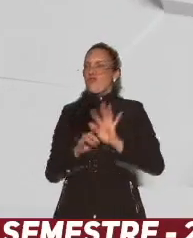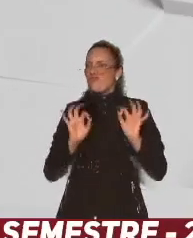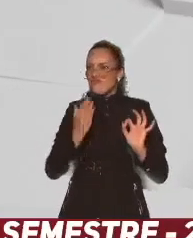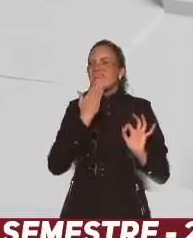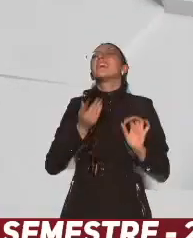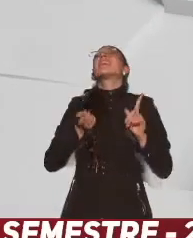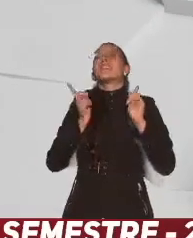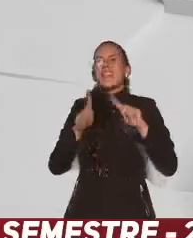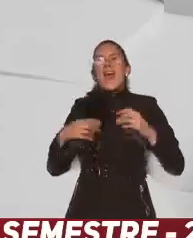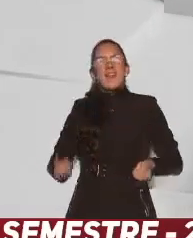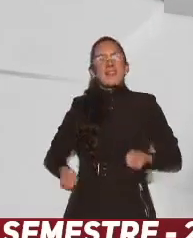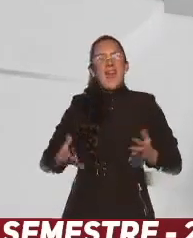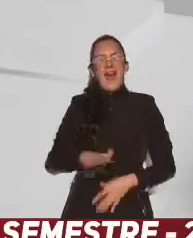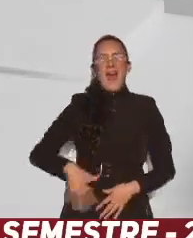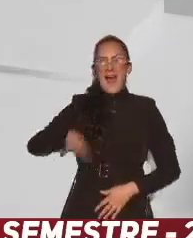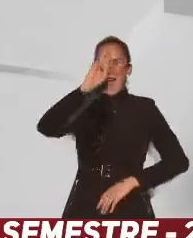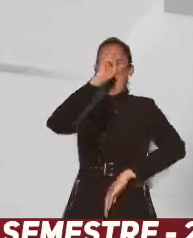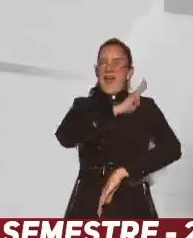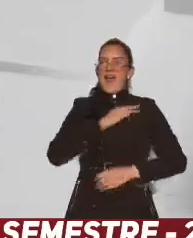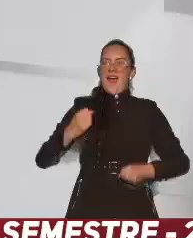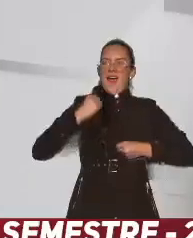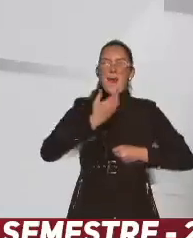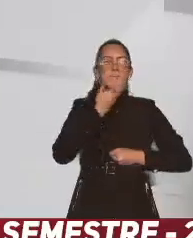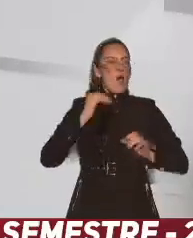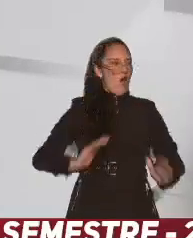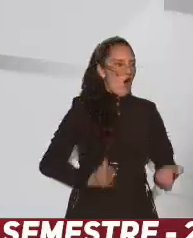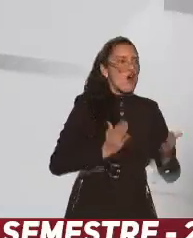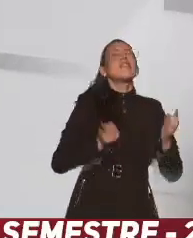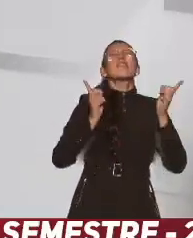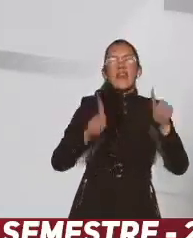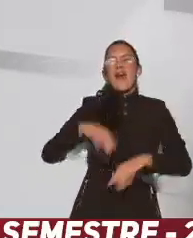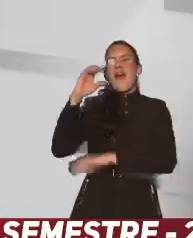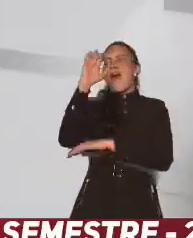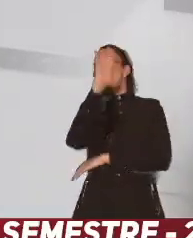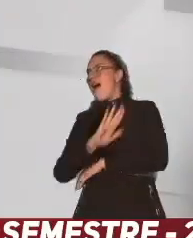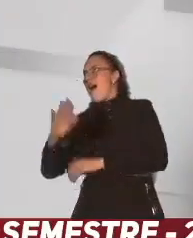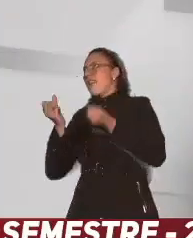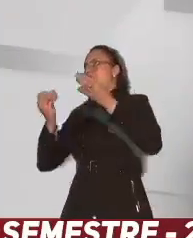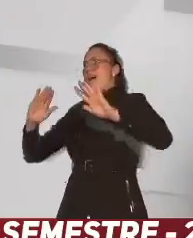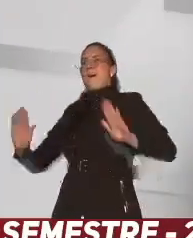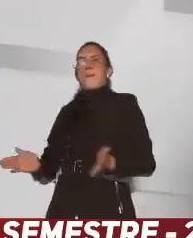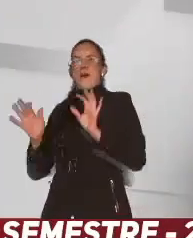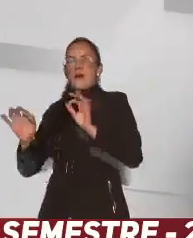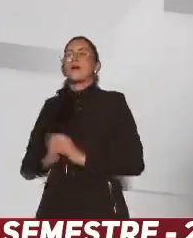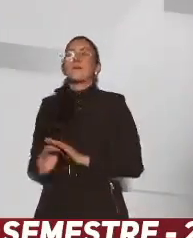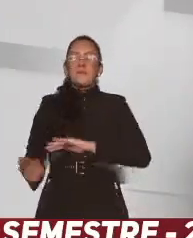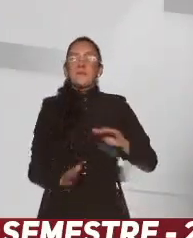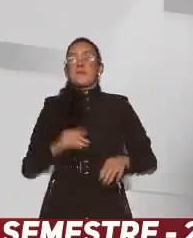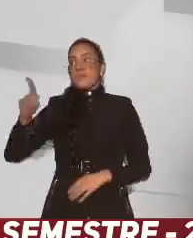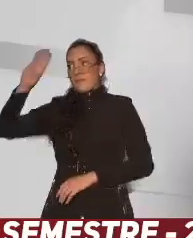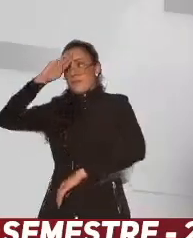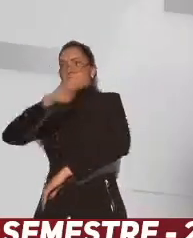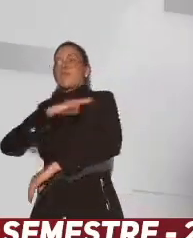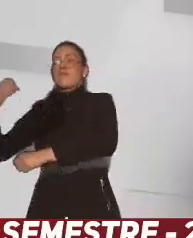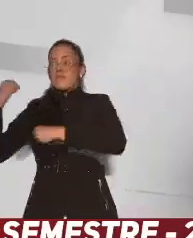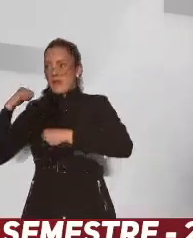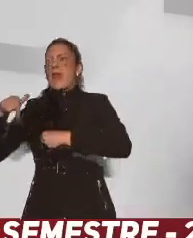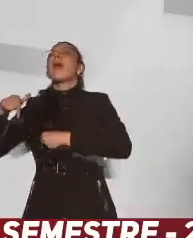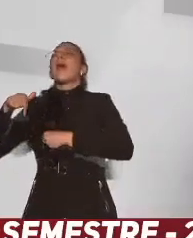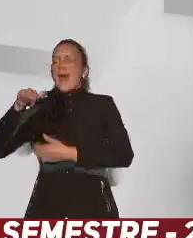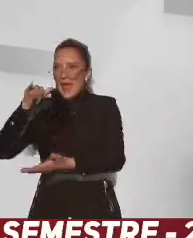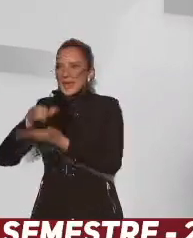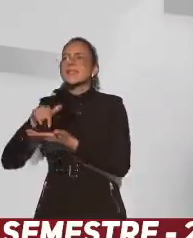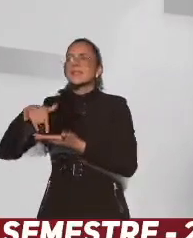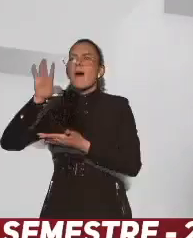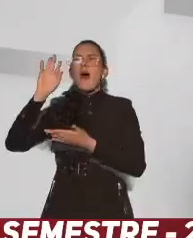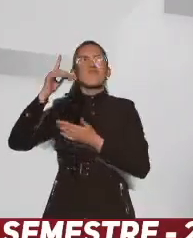país. En coordinación con las entidades de gestión del riesgo, el Ejército Nacional dispuso de sus capacidades diferenciales con las unidades